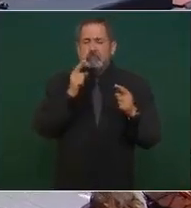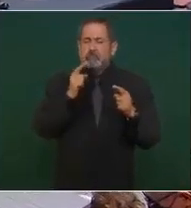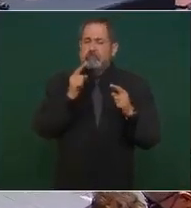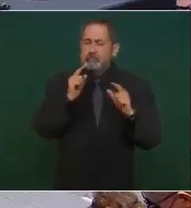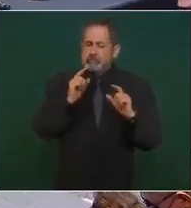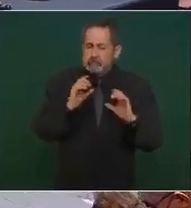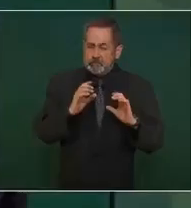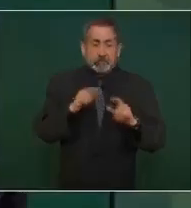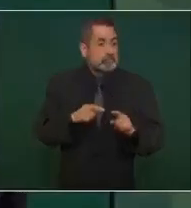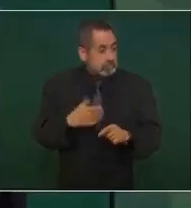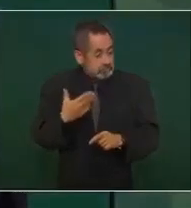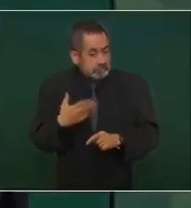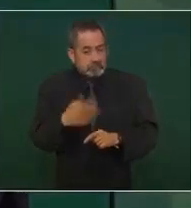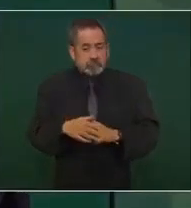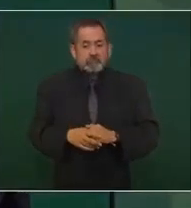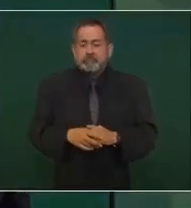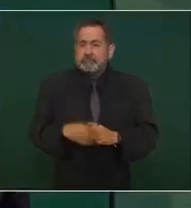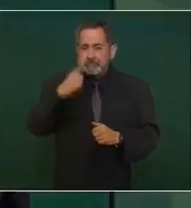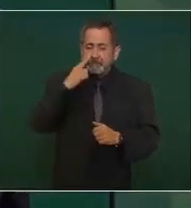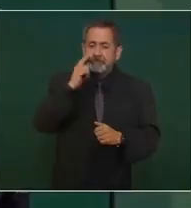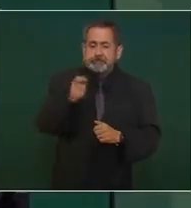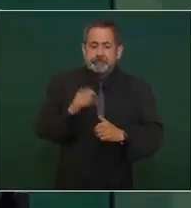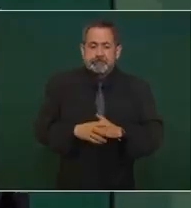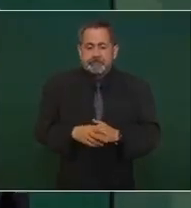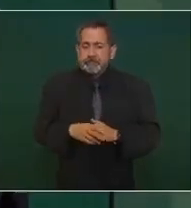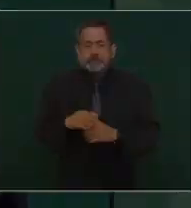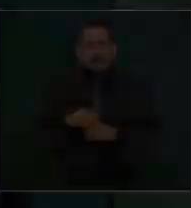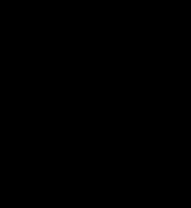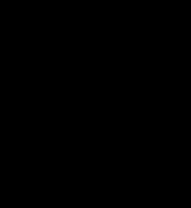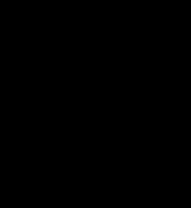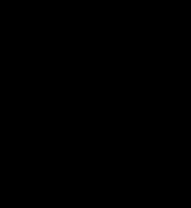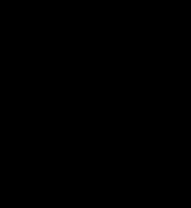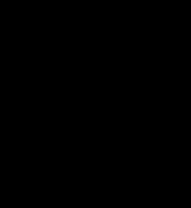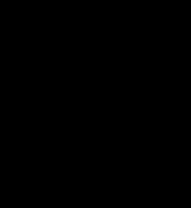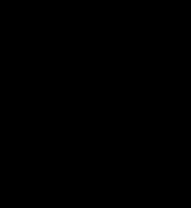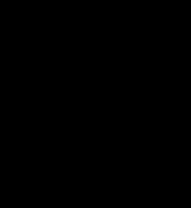que es tanta la campaña en contra de